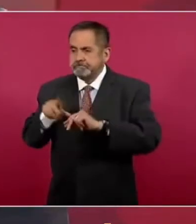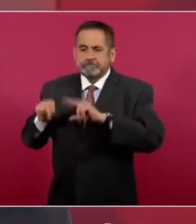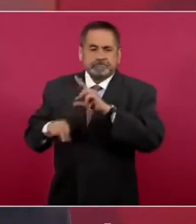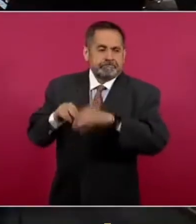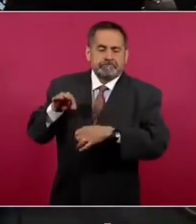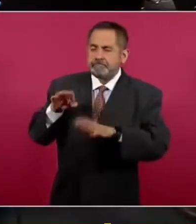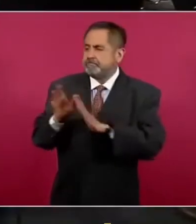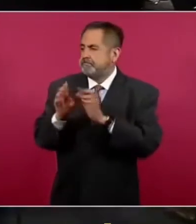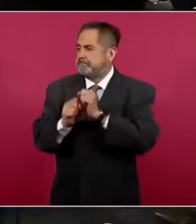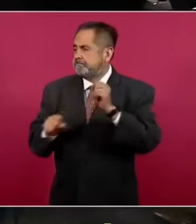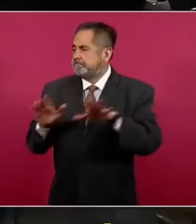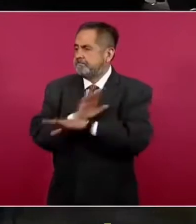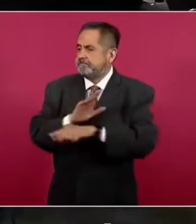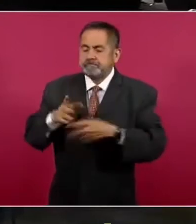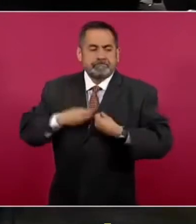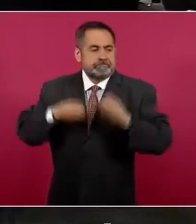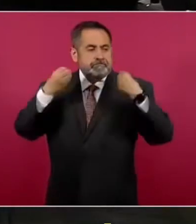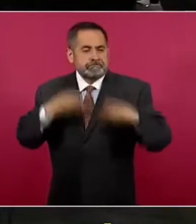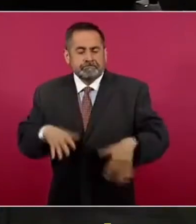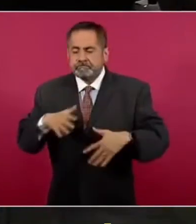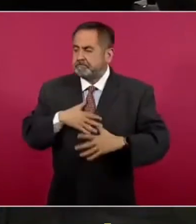mucho miedo a perder sus privilegios,